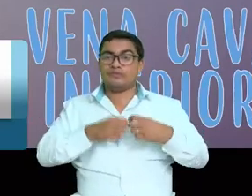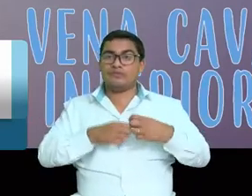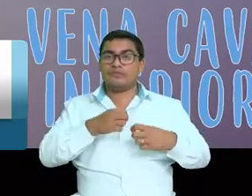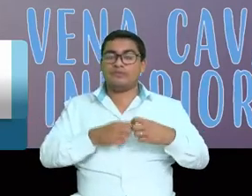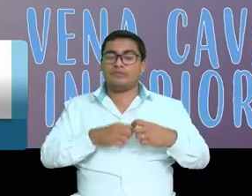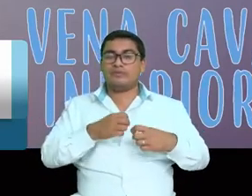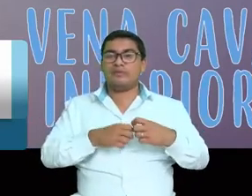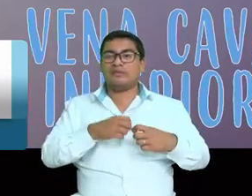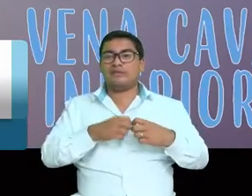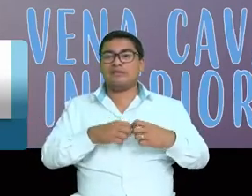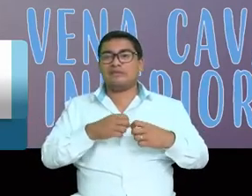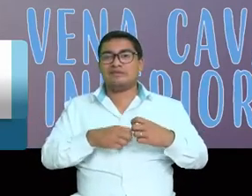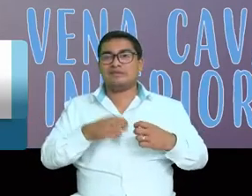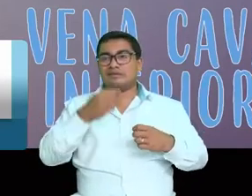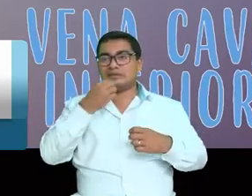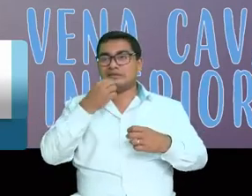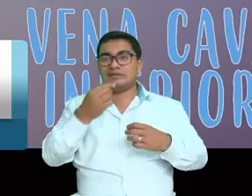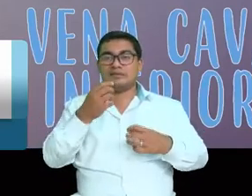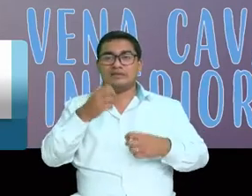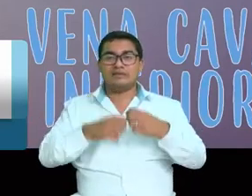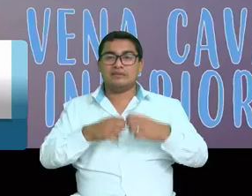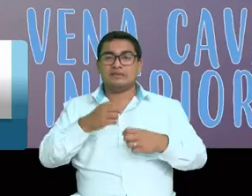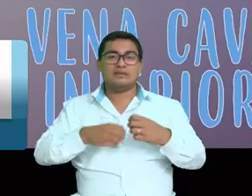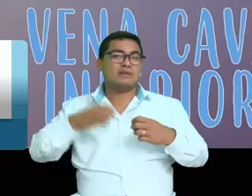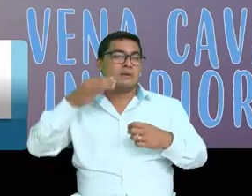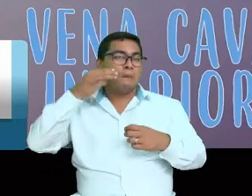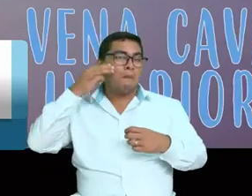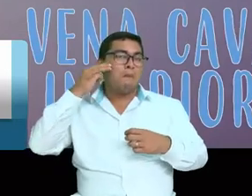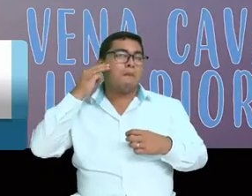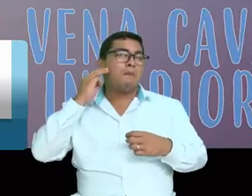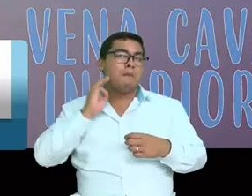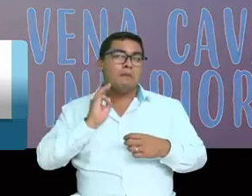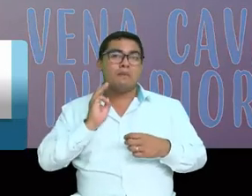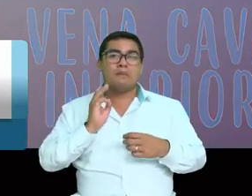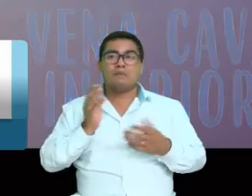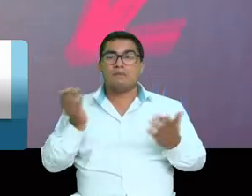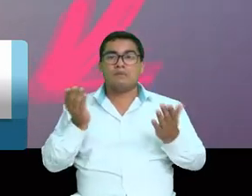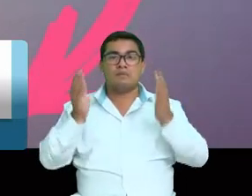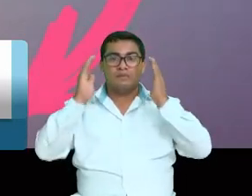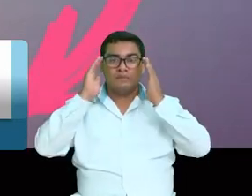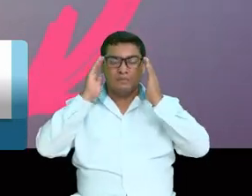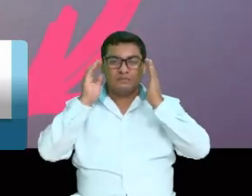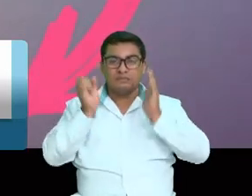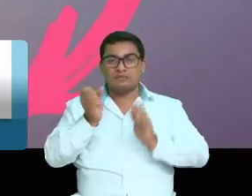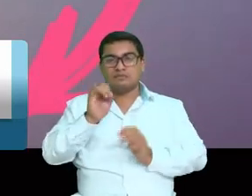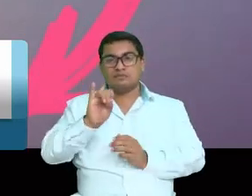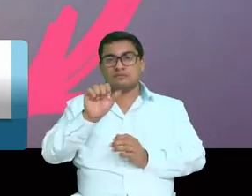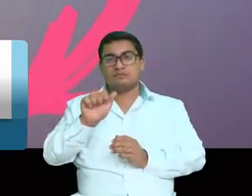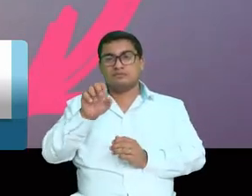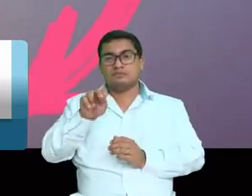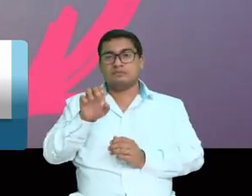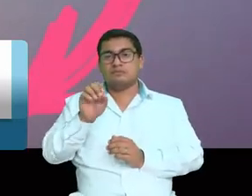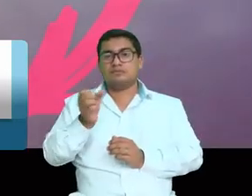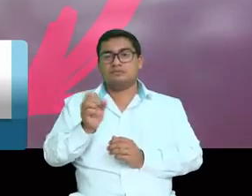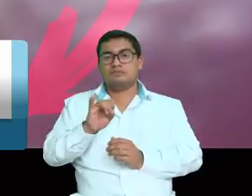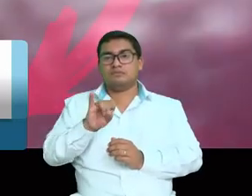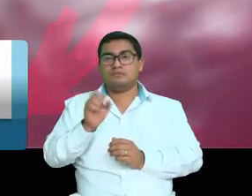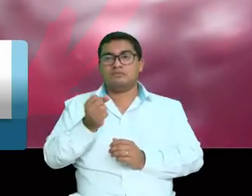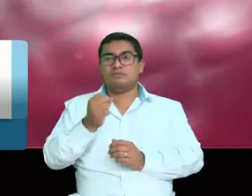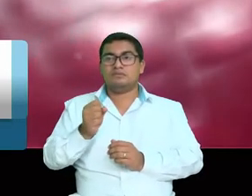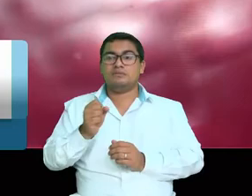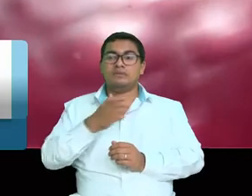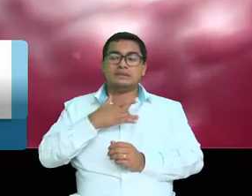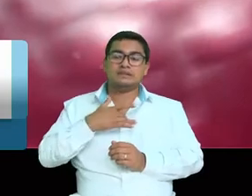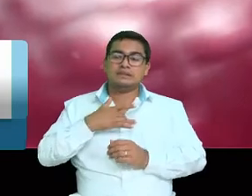problema de que son morados o que tienen cianosis, que es la palabra en término médico, tienen que